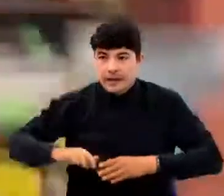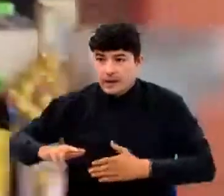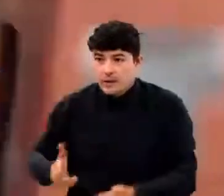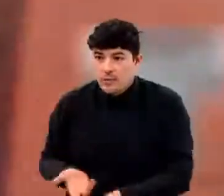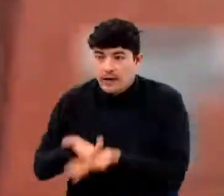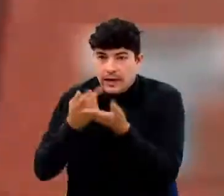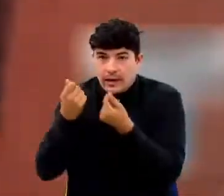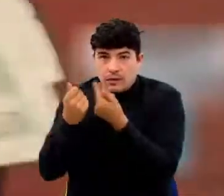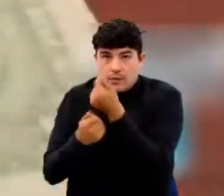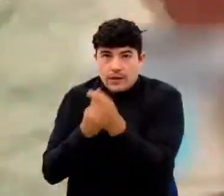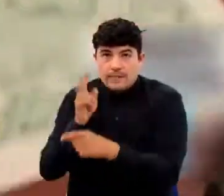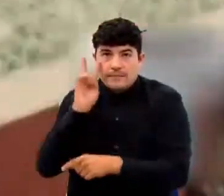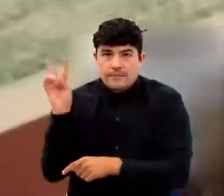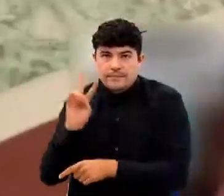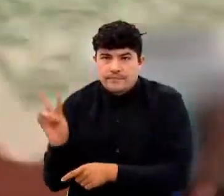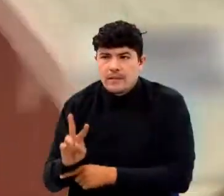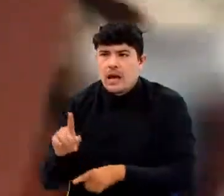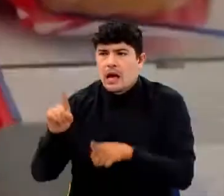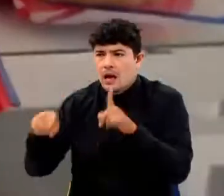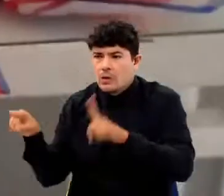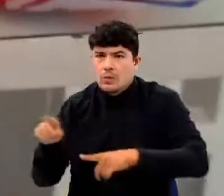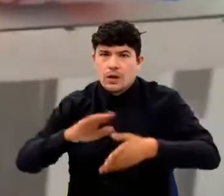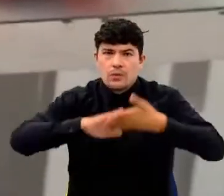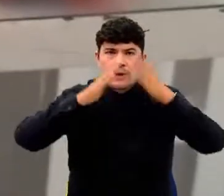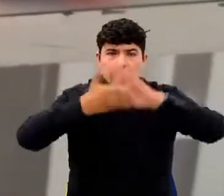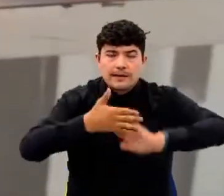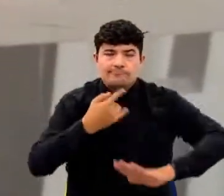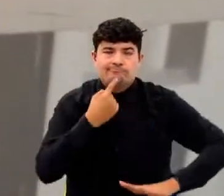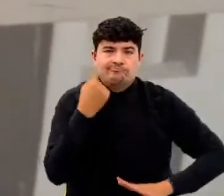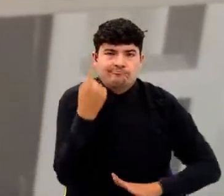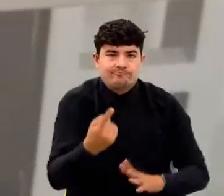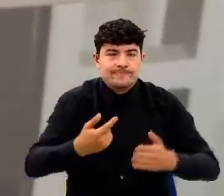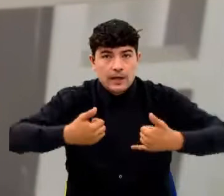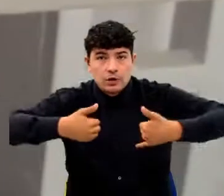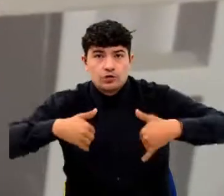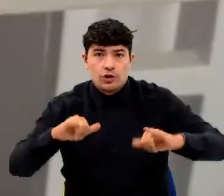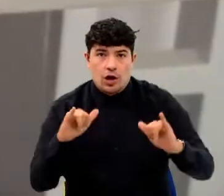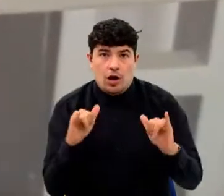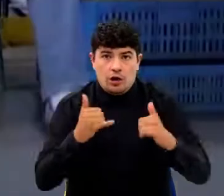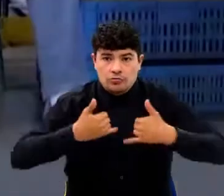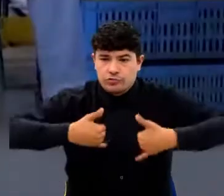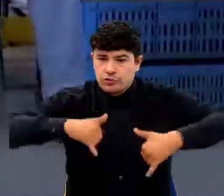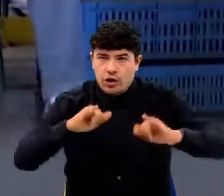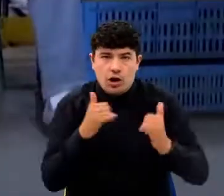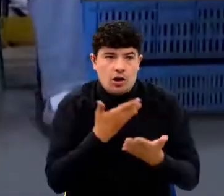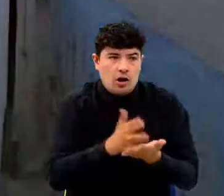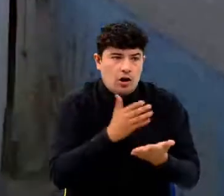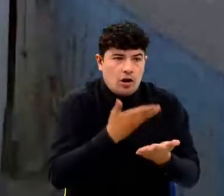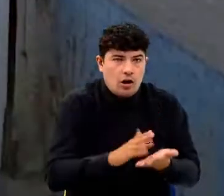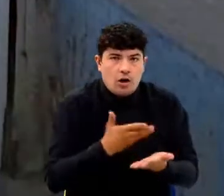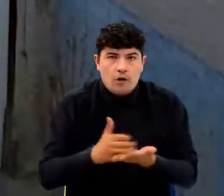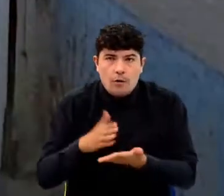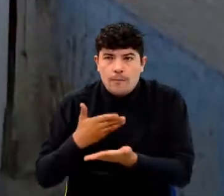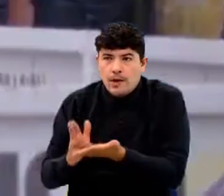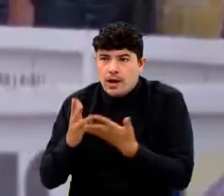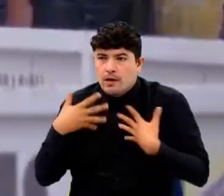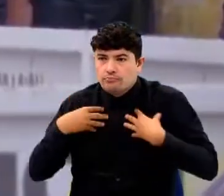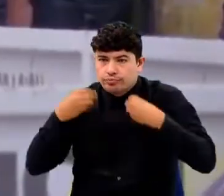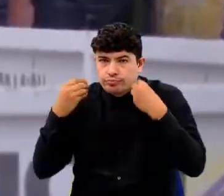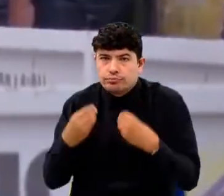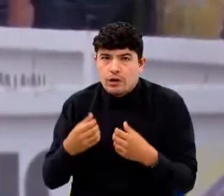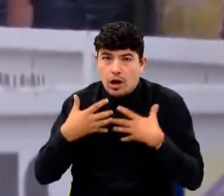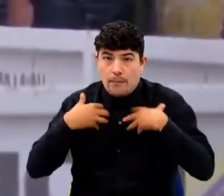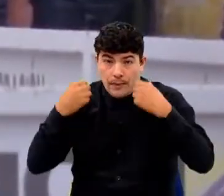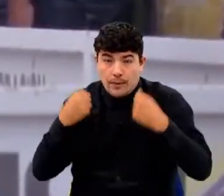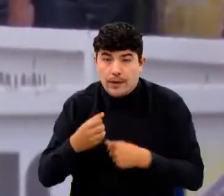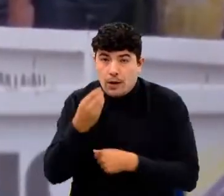económica en Venezuela, algunos habitantes han indicado que aunque ya se encuentran productos de la canasta familiar en supermercados, les resulta